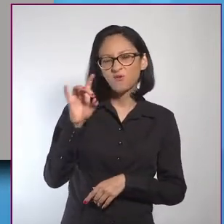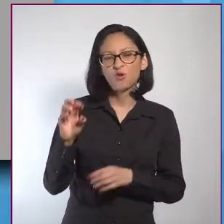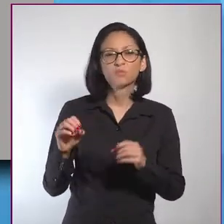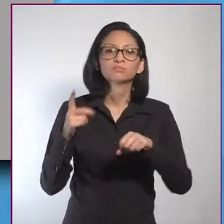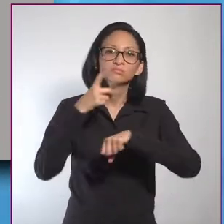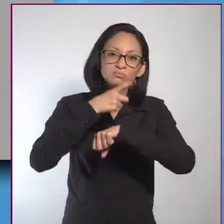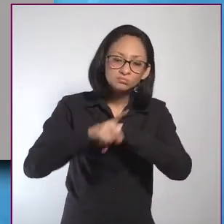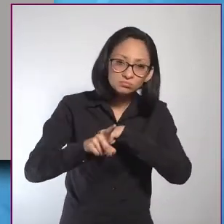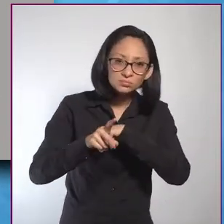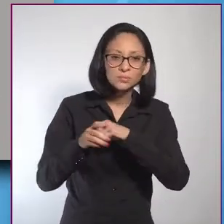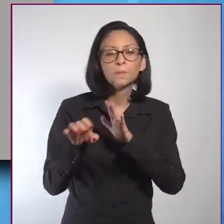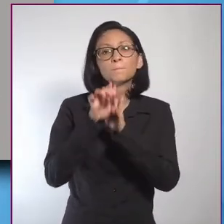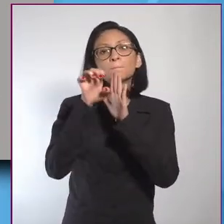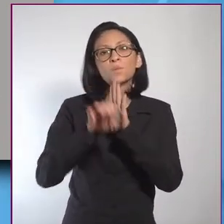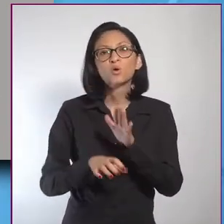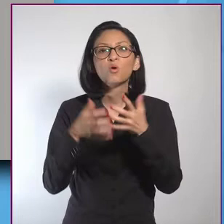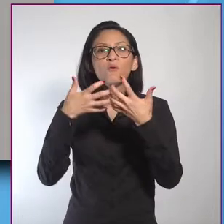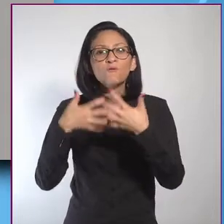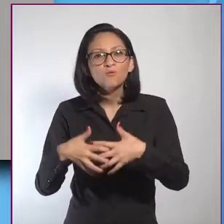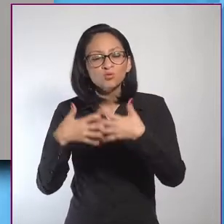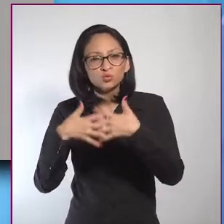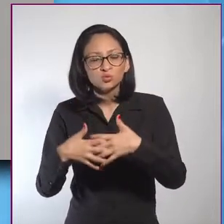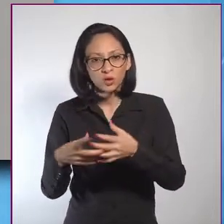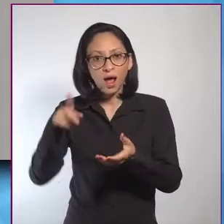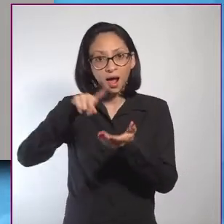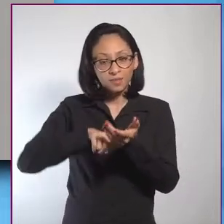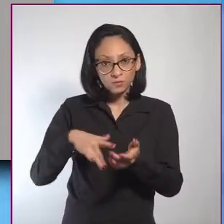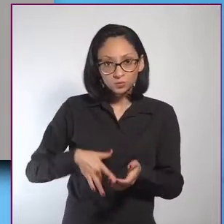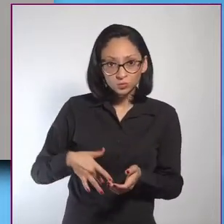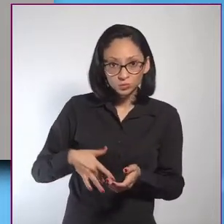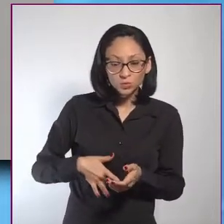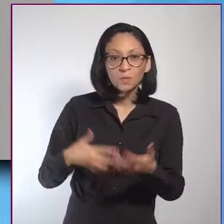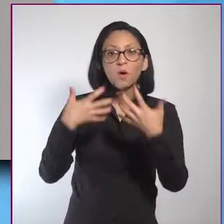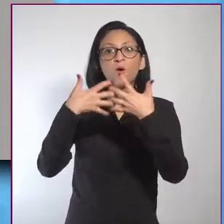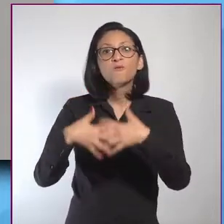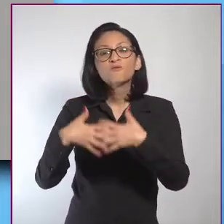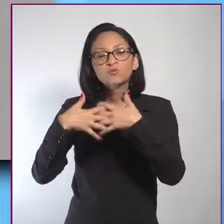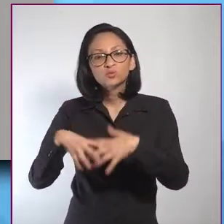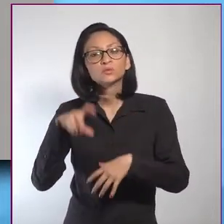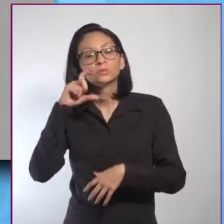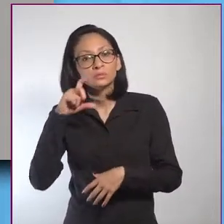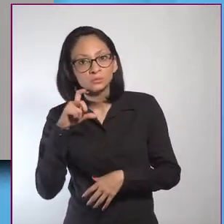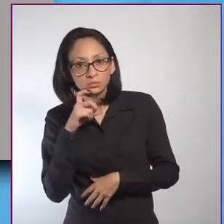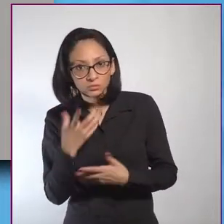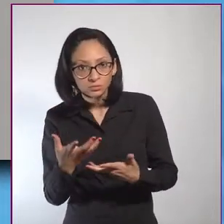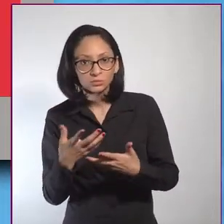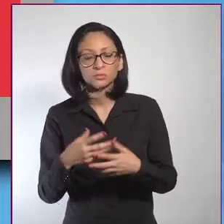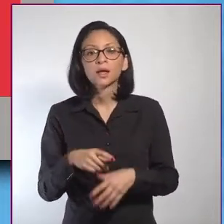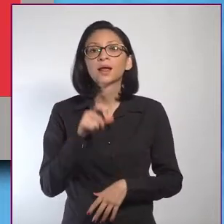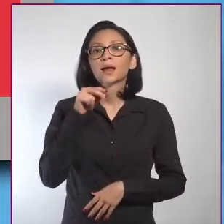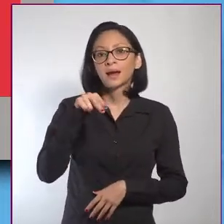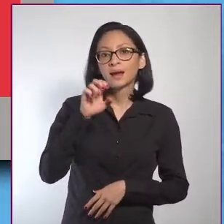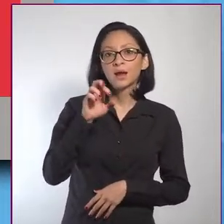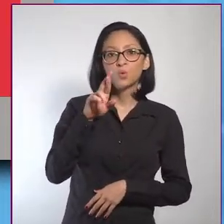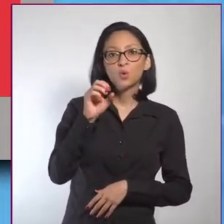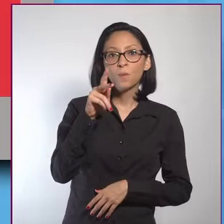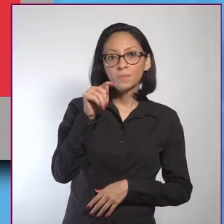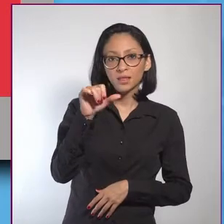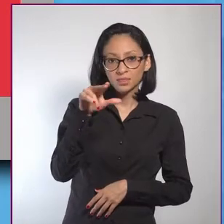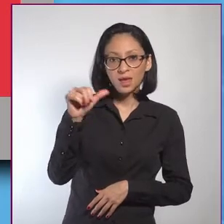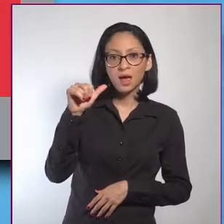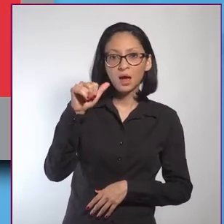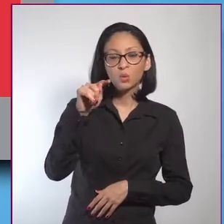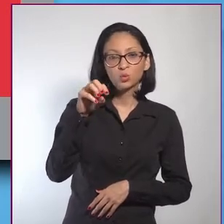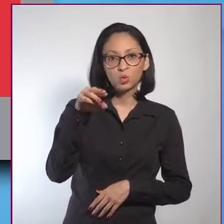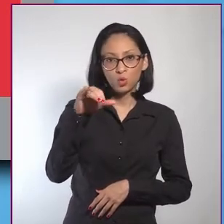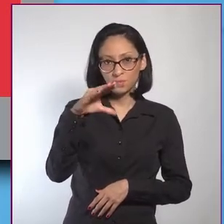por ejemplo, la función gastrointestinal, la función sexual y se conoce como neuropatía autonómica.